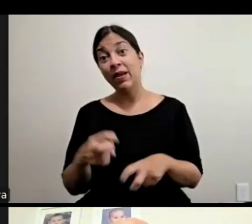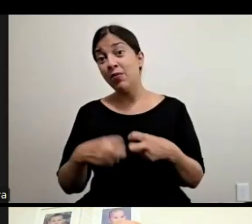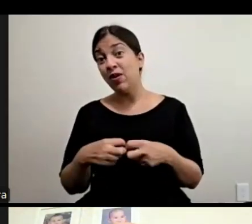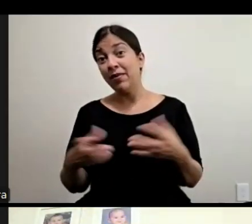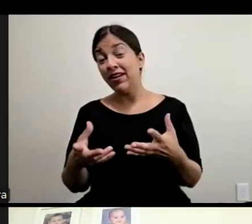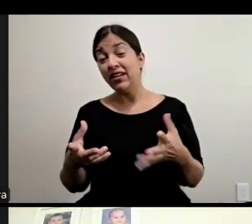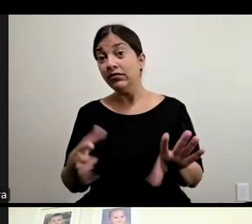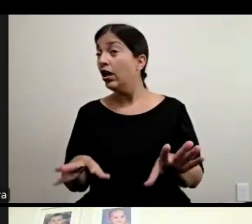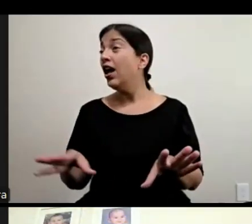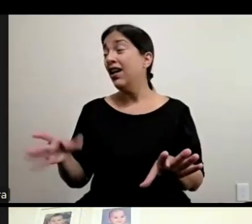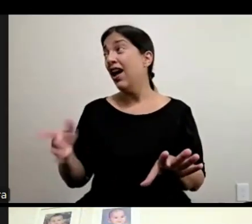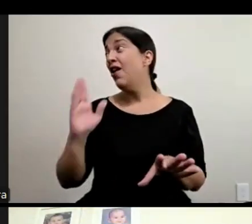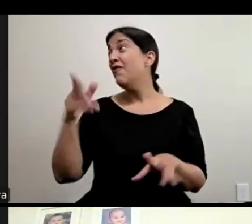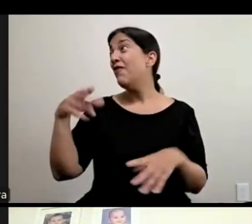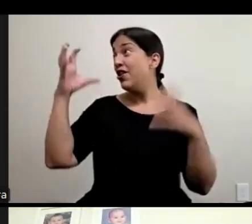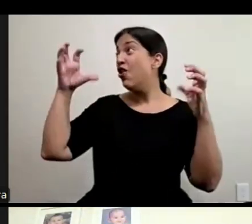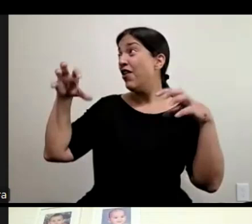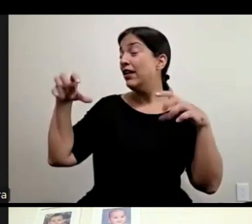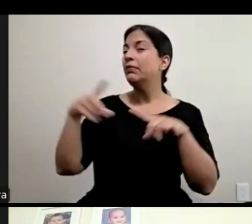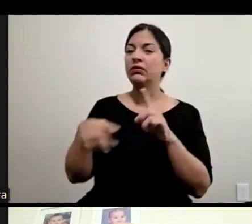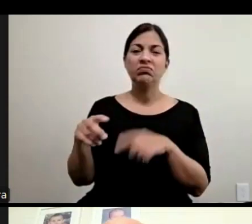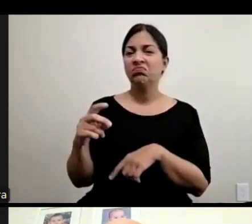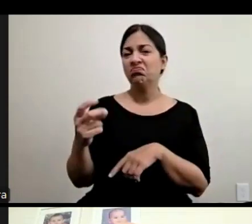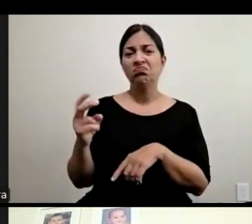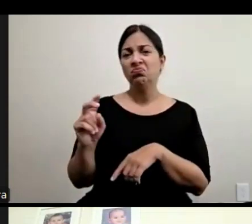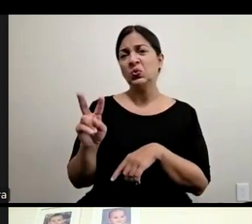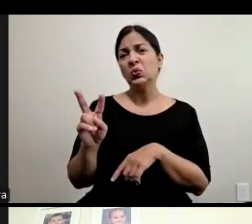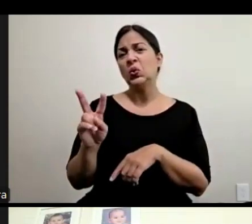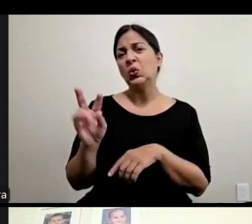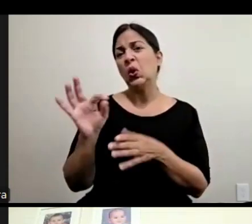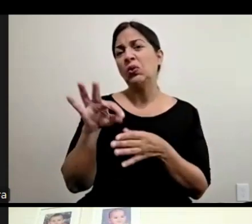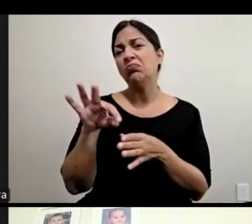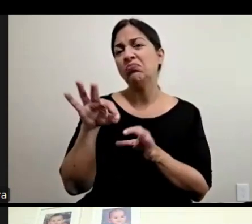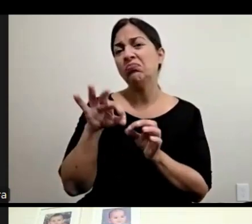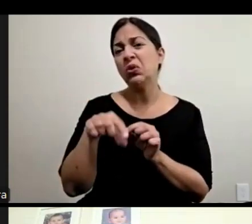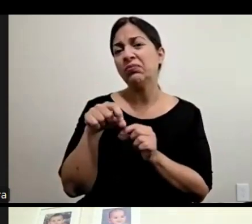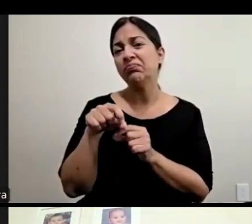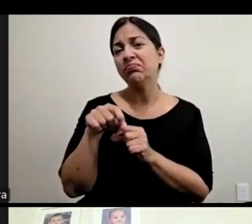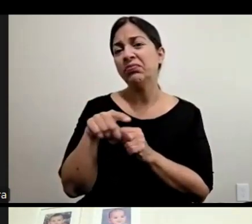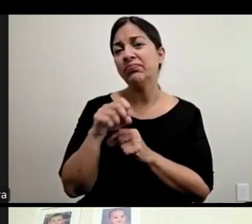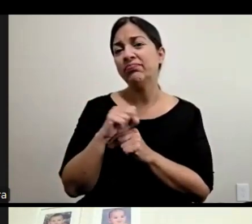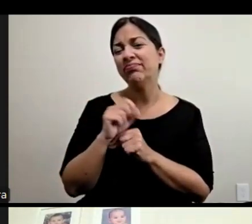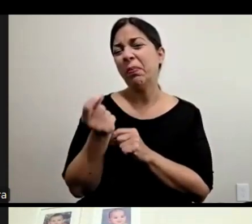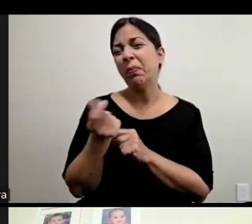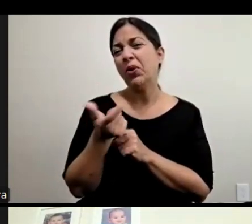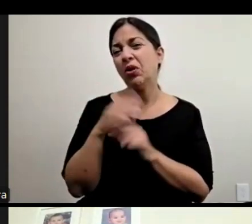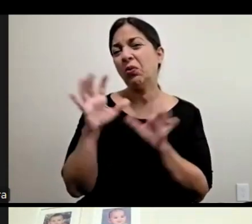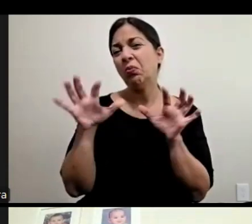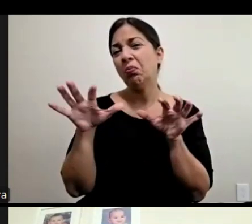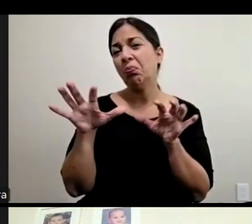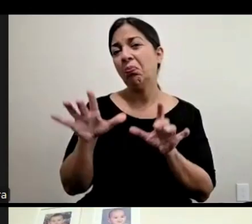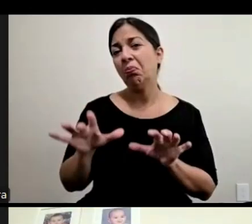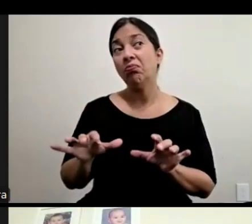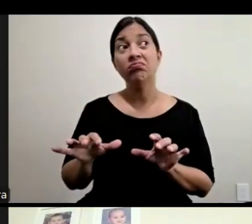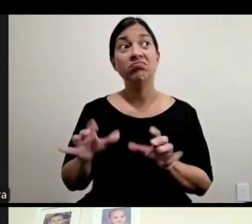va a llover. Sí, pero caen 2 gotas o 2.5. Y de momento Sigo prefiriendo el calor a que pasemos